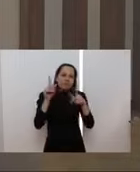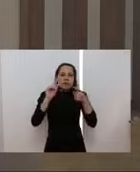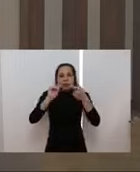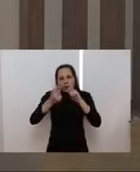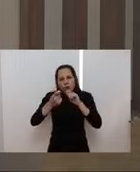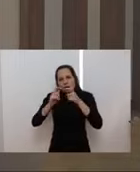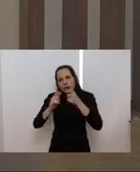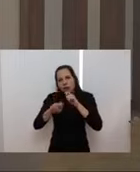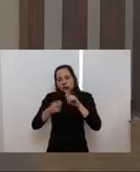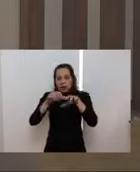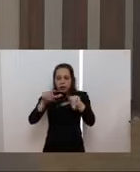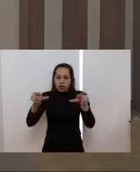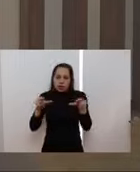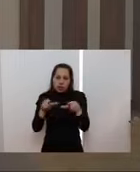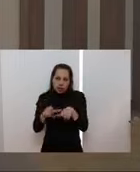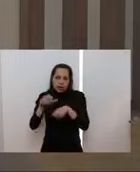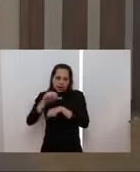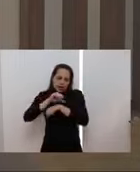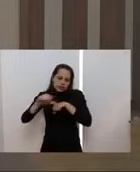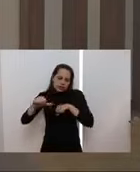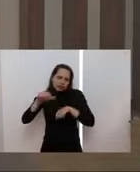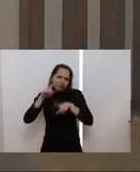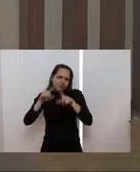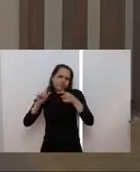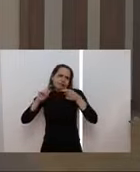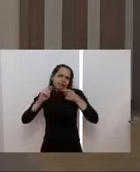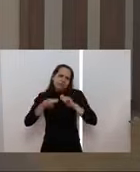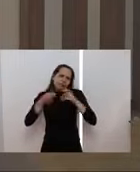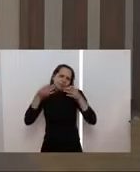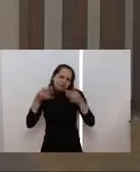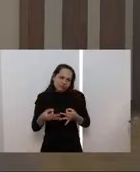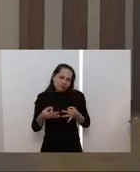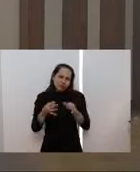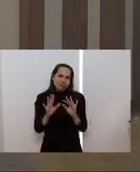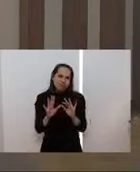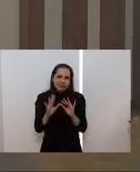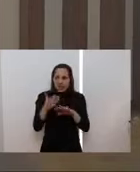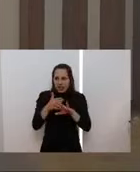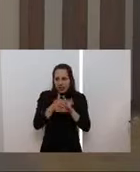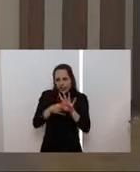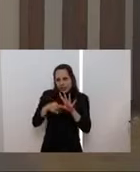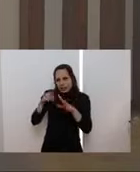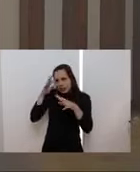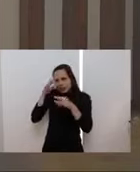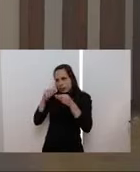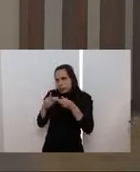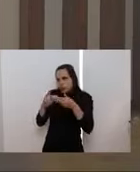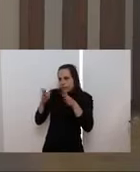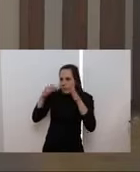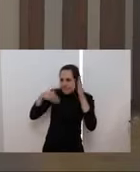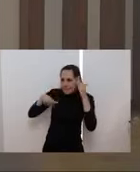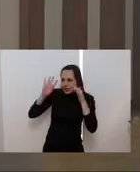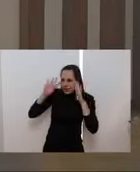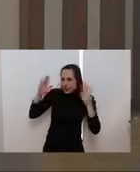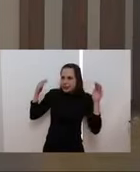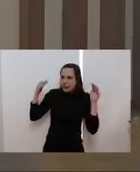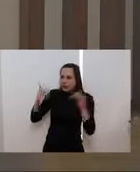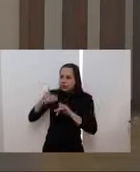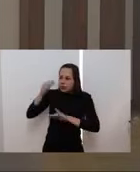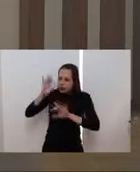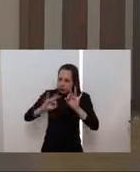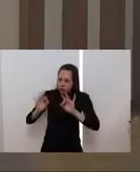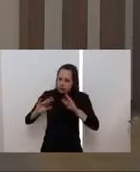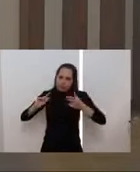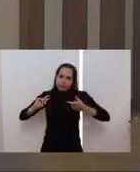la sala de cirugía en algunos momentos que definitivamente eran para brindar una mayor atención y la reorganización del